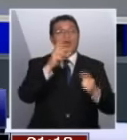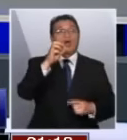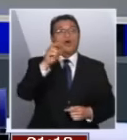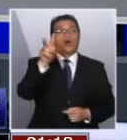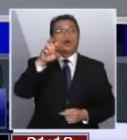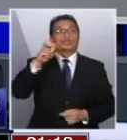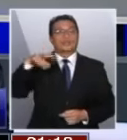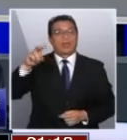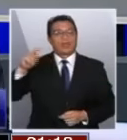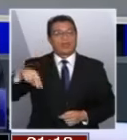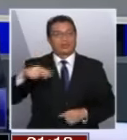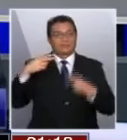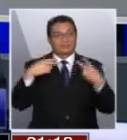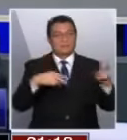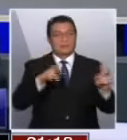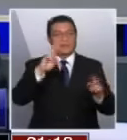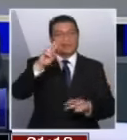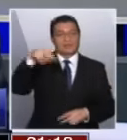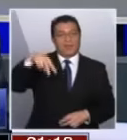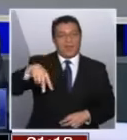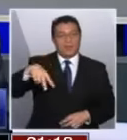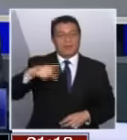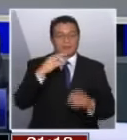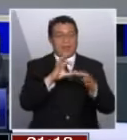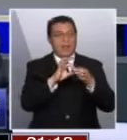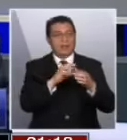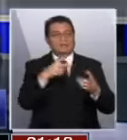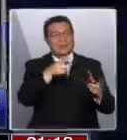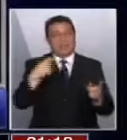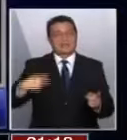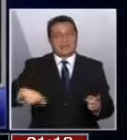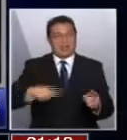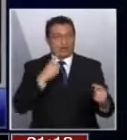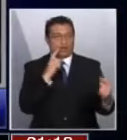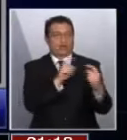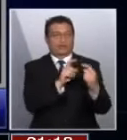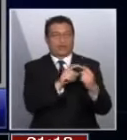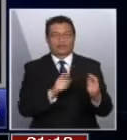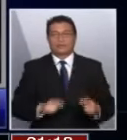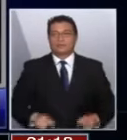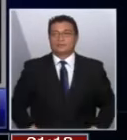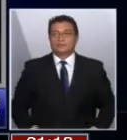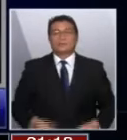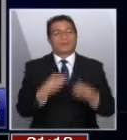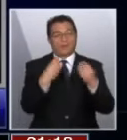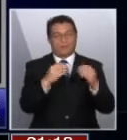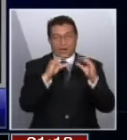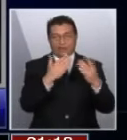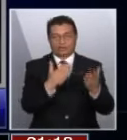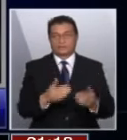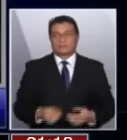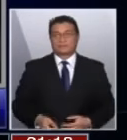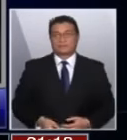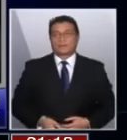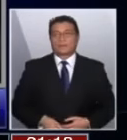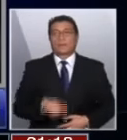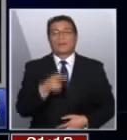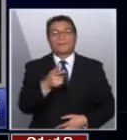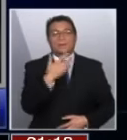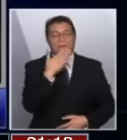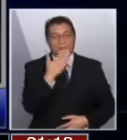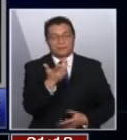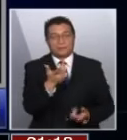renovación nacional Manuel José os andon Gracias por el contacto senador muy buenas noches buenas noches Sebastián senador